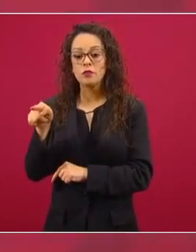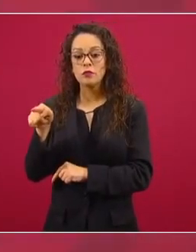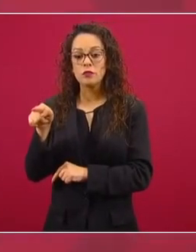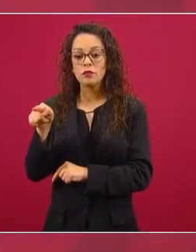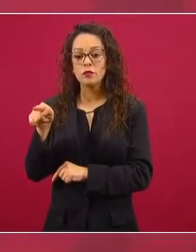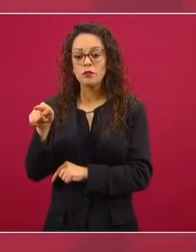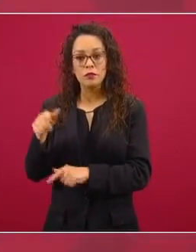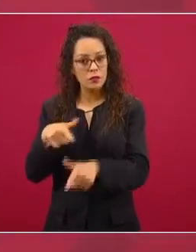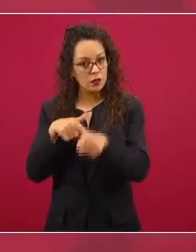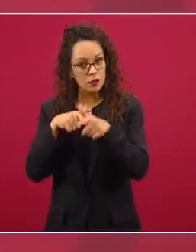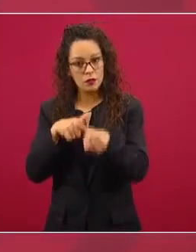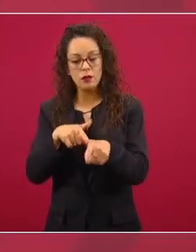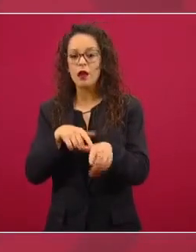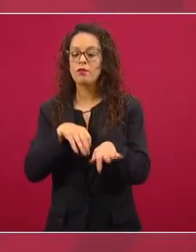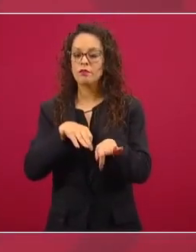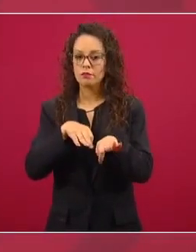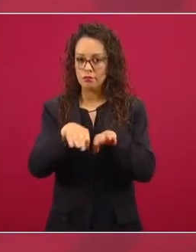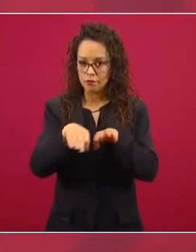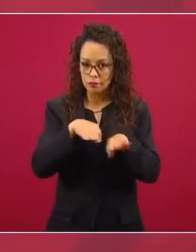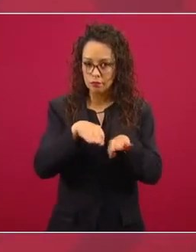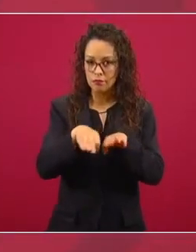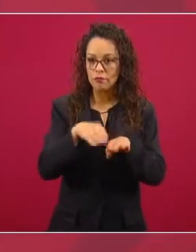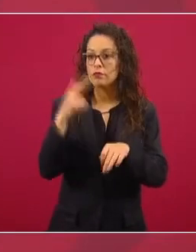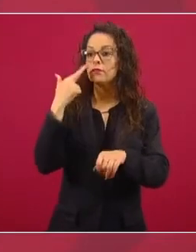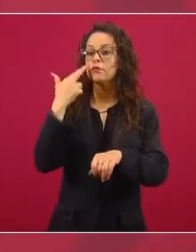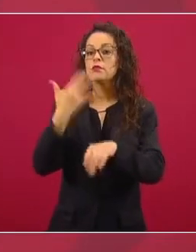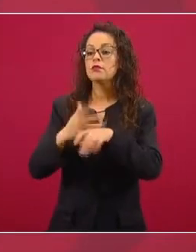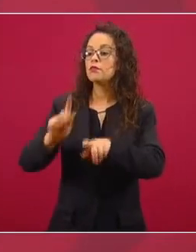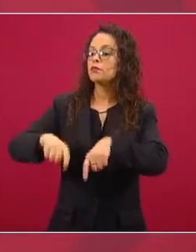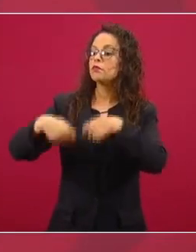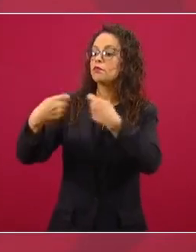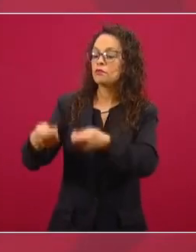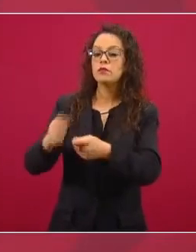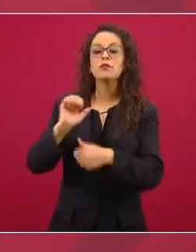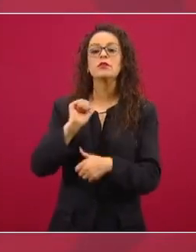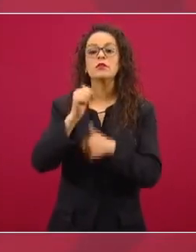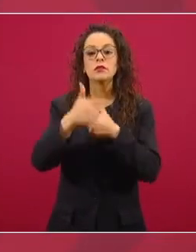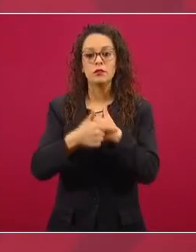tienen una función, ya sea en la Secretaría,